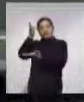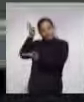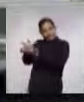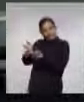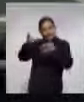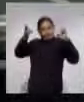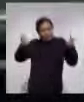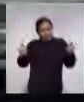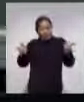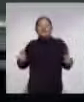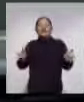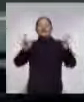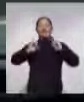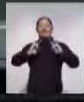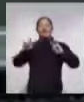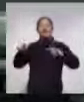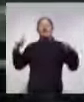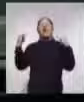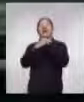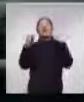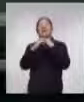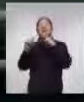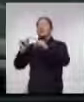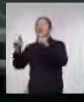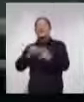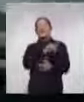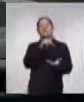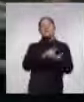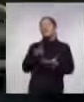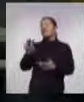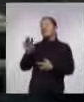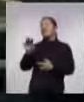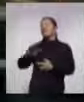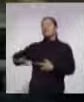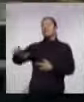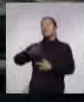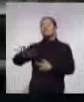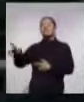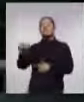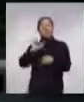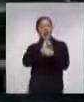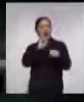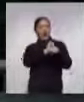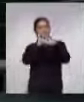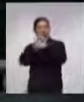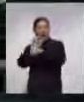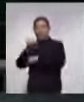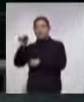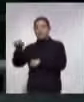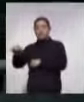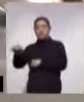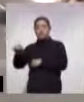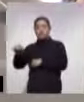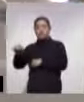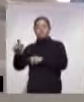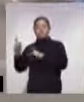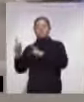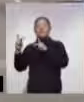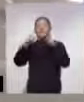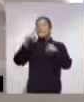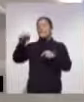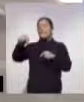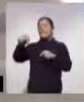vehicular superior de la carretera Tlaxcala-Pisaco a la altura de El Molinito, por lo que los automovilistas que van de la vía corta a la autopista San